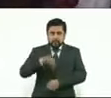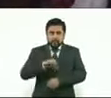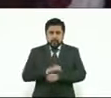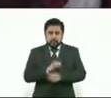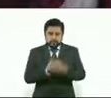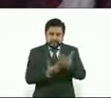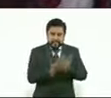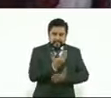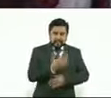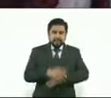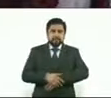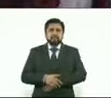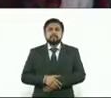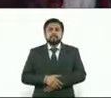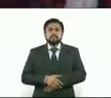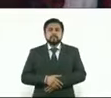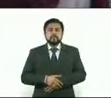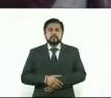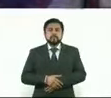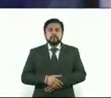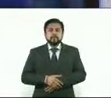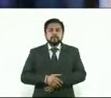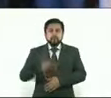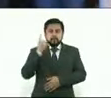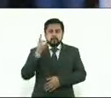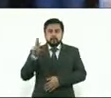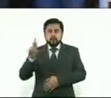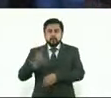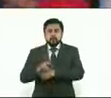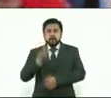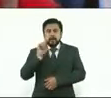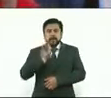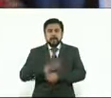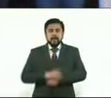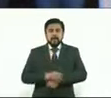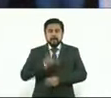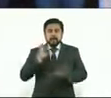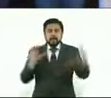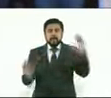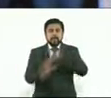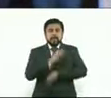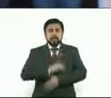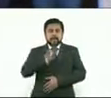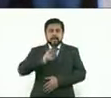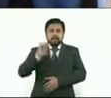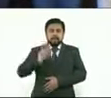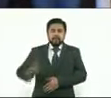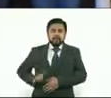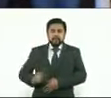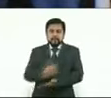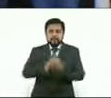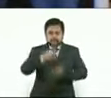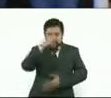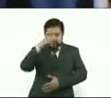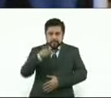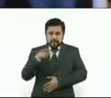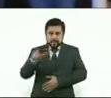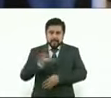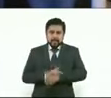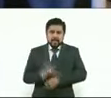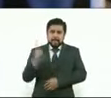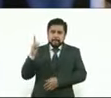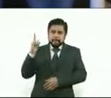la doctora Claudia Sheinbaum Pardo, jefa de gobierno de la Ciudad de México, para dar el disparo de salida.